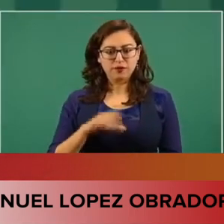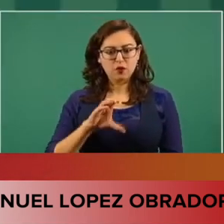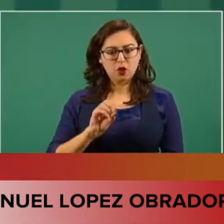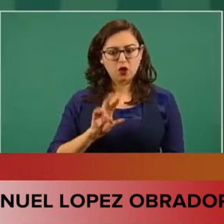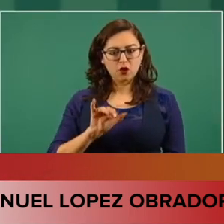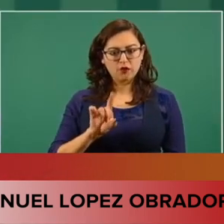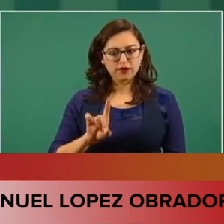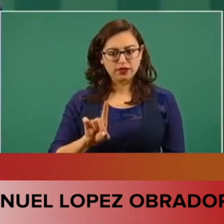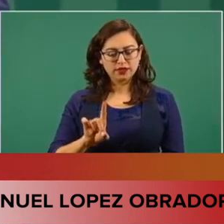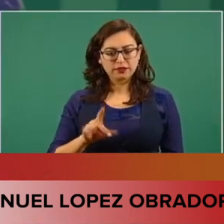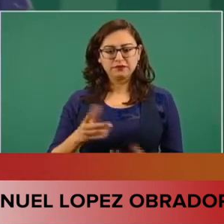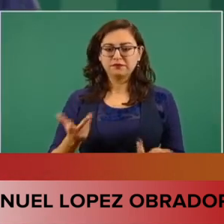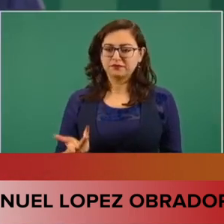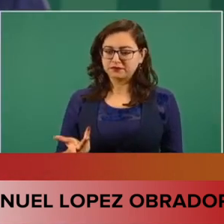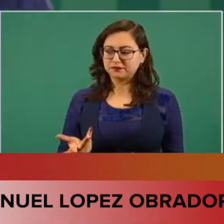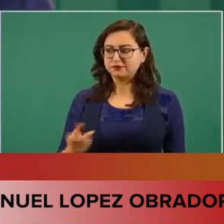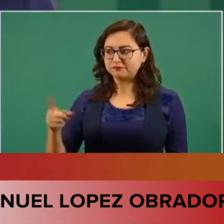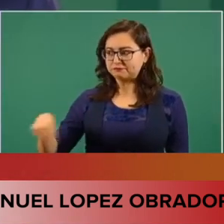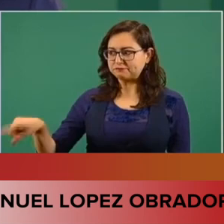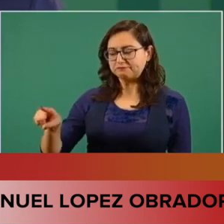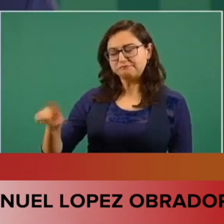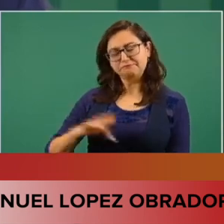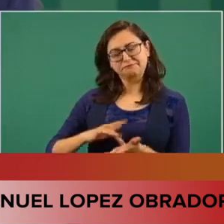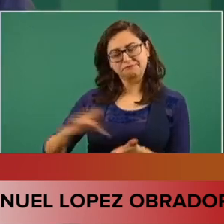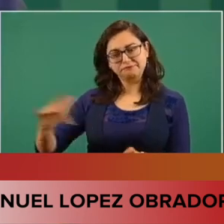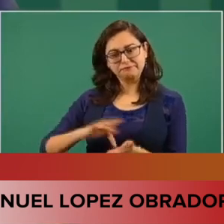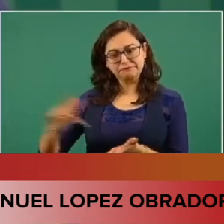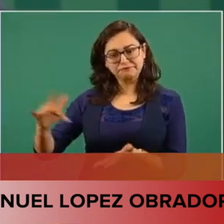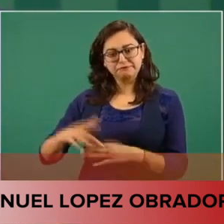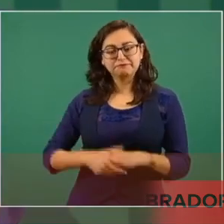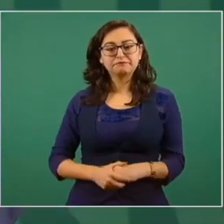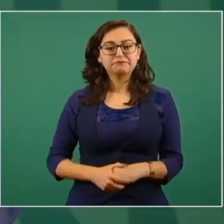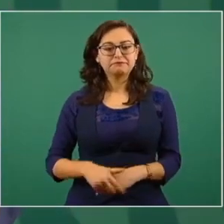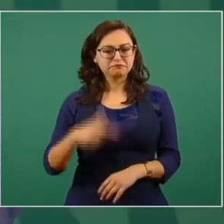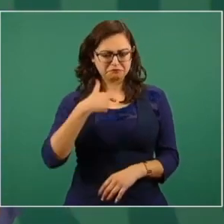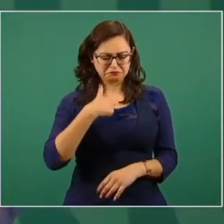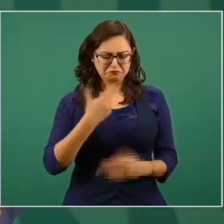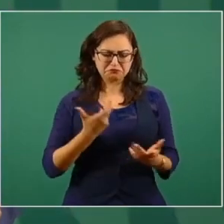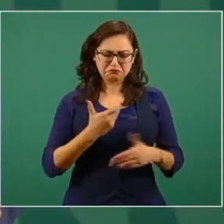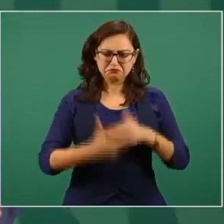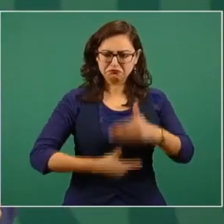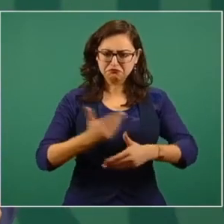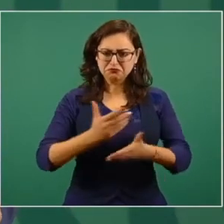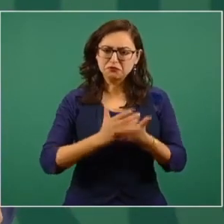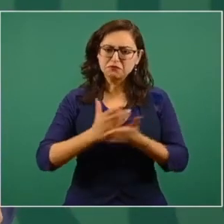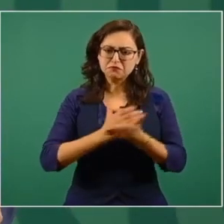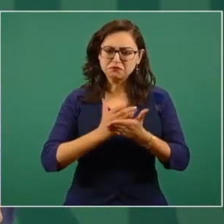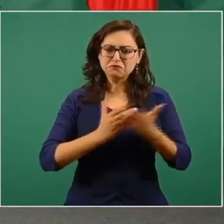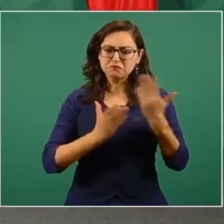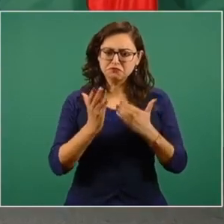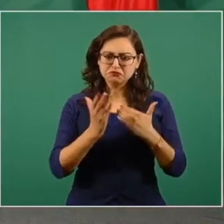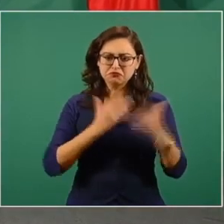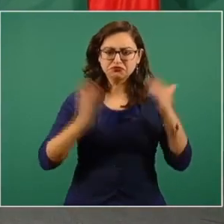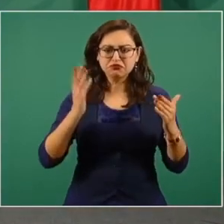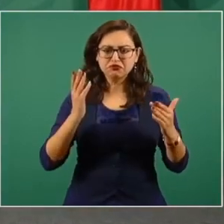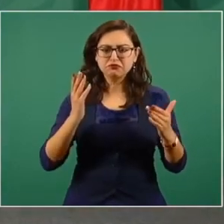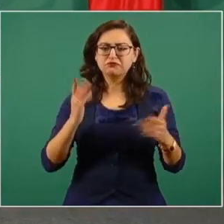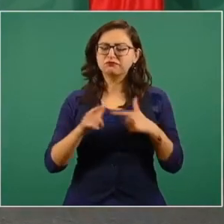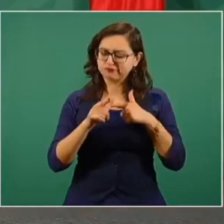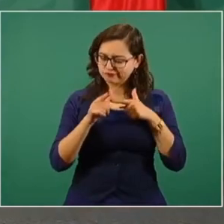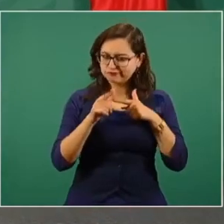Afortunadamente salí adelante. Aquí estamos para continuar